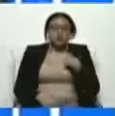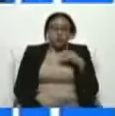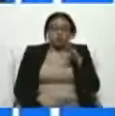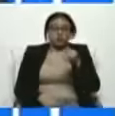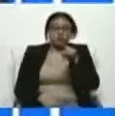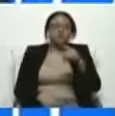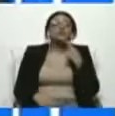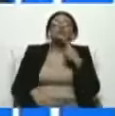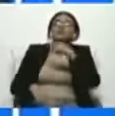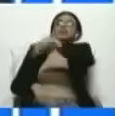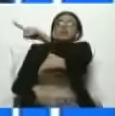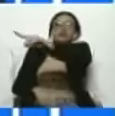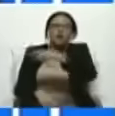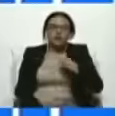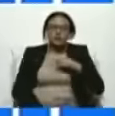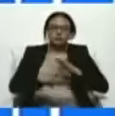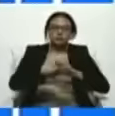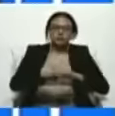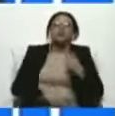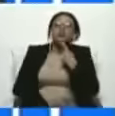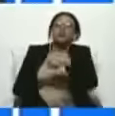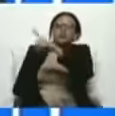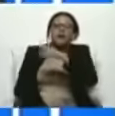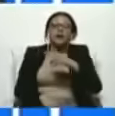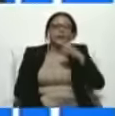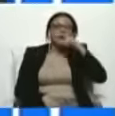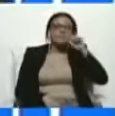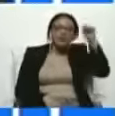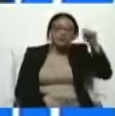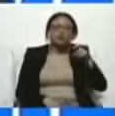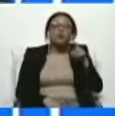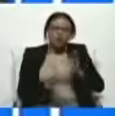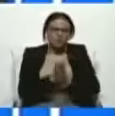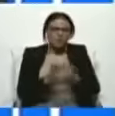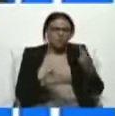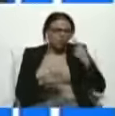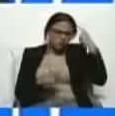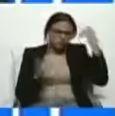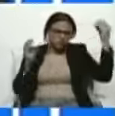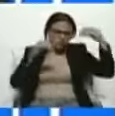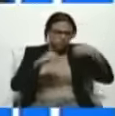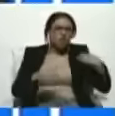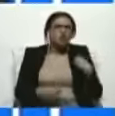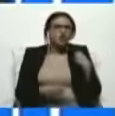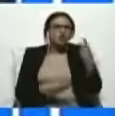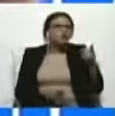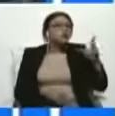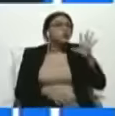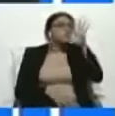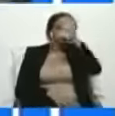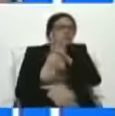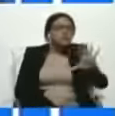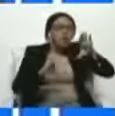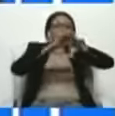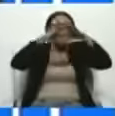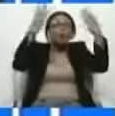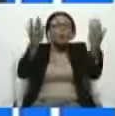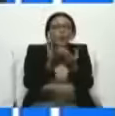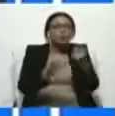casota. A la primera combatiente Cilia Flores le tenemos una mansión en República Dominicana. No los vamos a